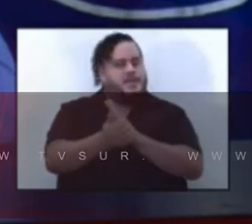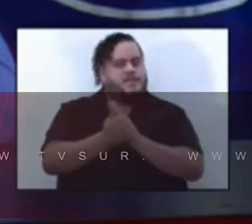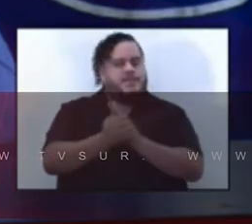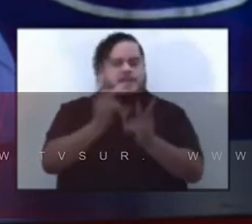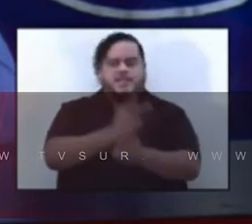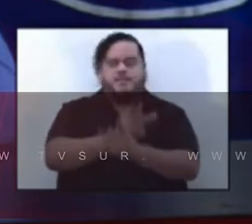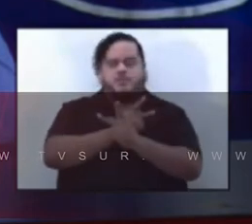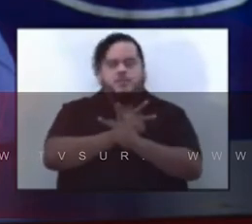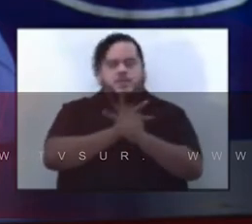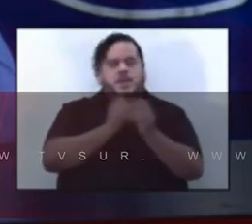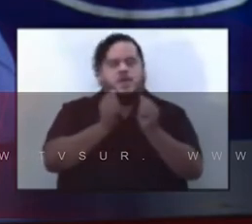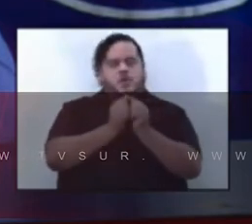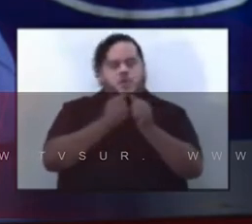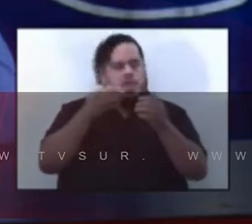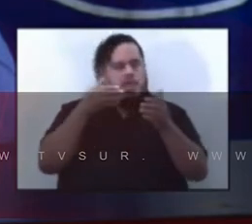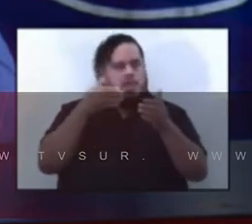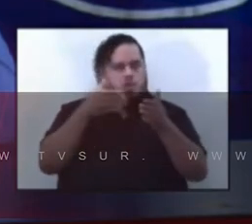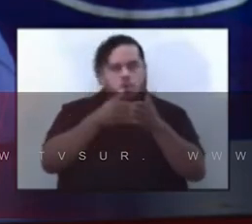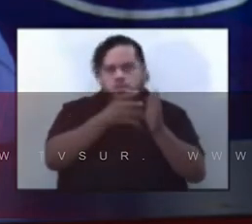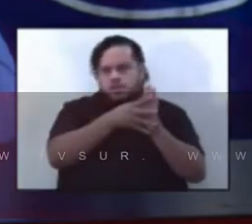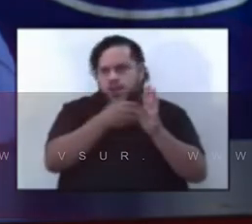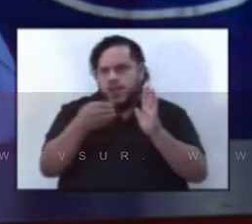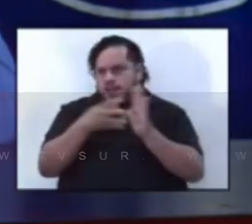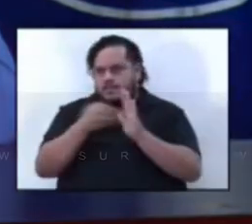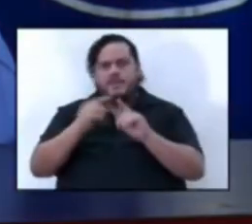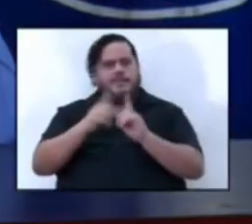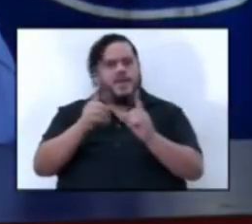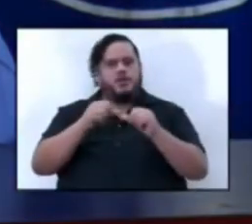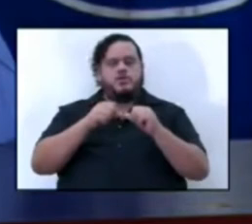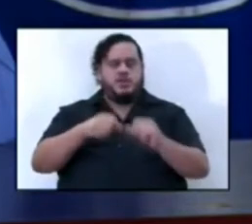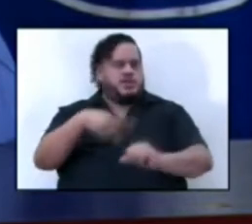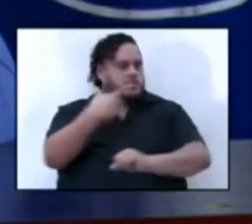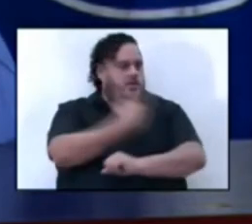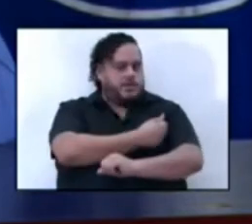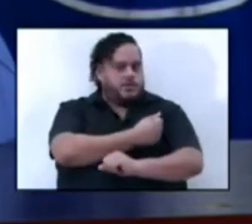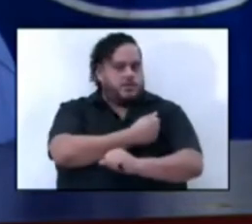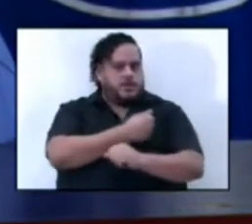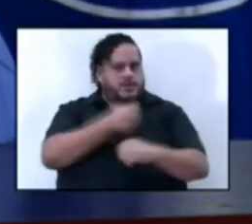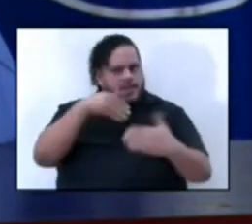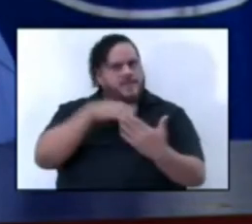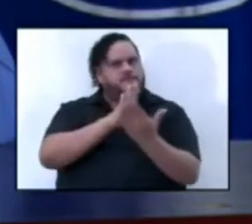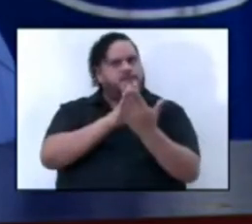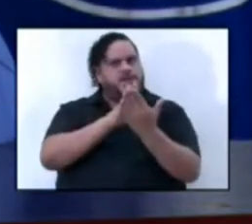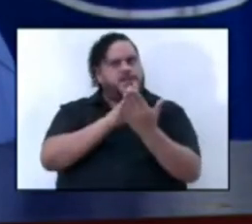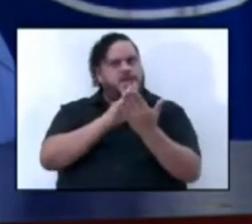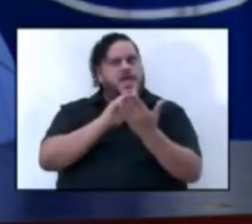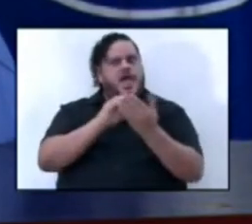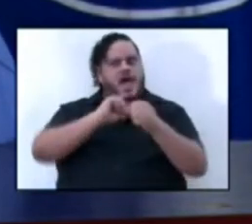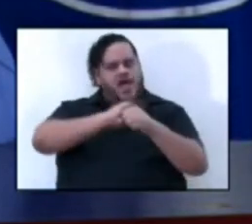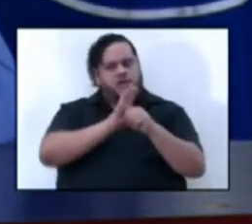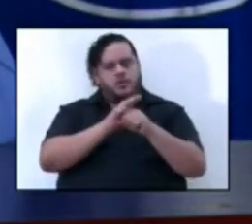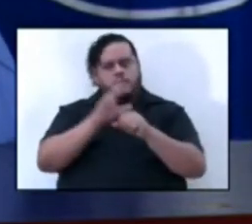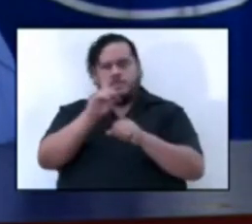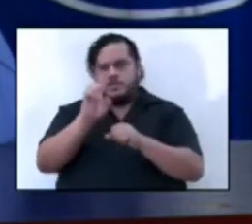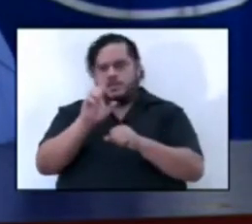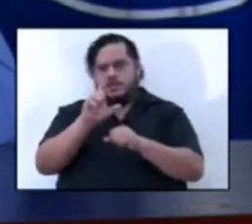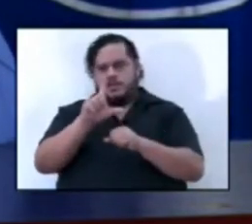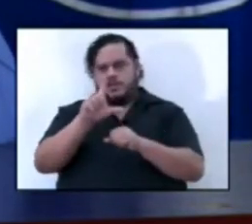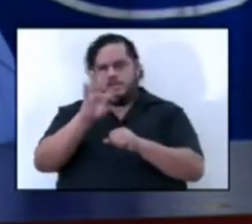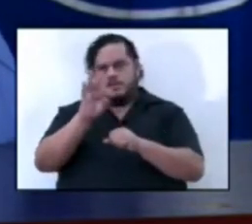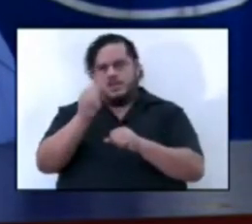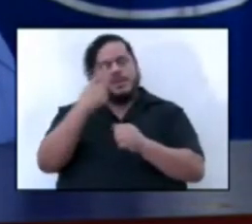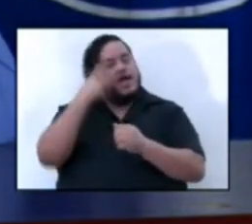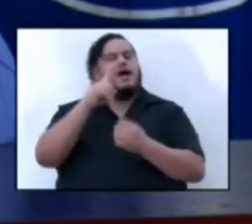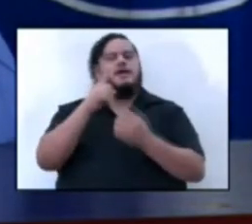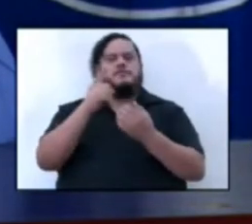proteger contra la transmisión. Pero sigue siendo las vacunas, incluso ante la variante Delta, suficientemente fuertes para